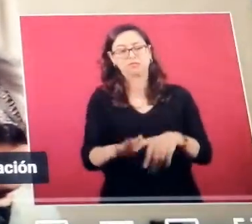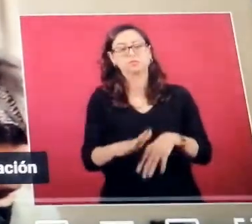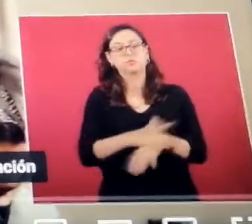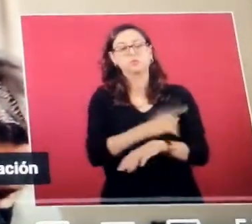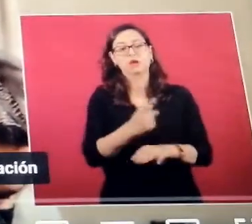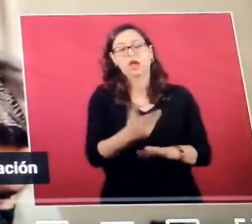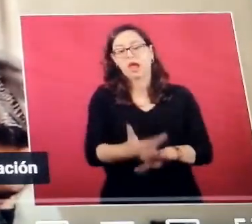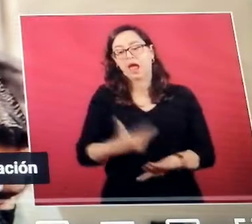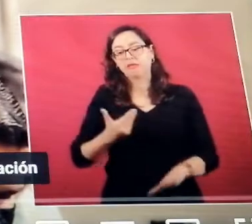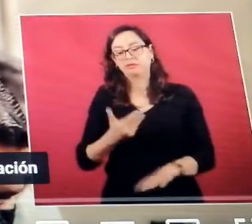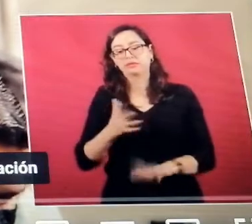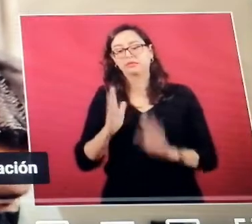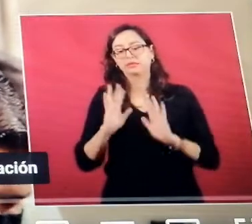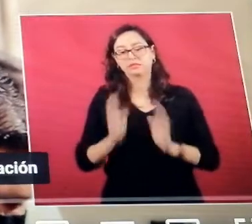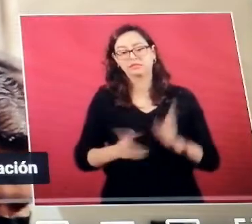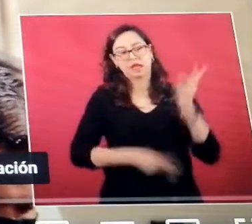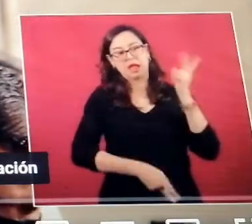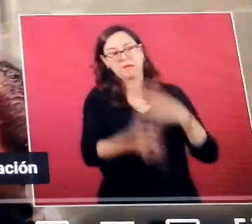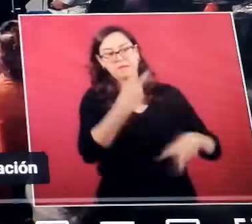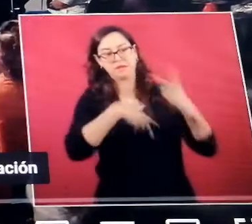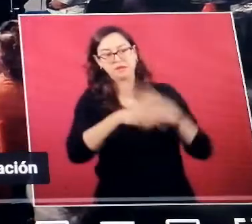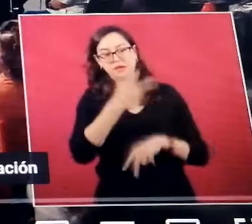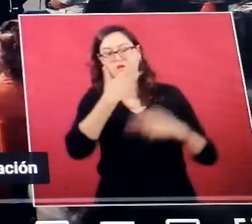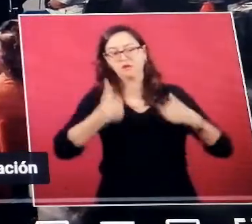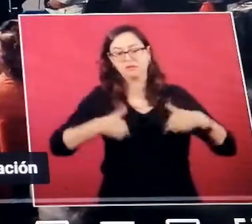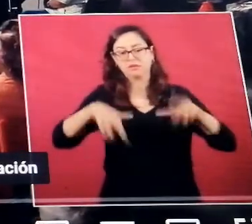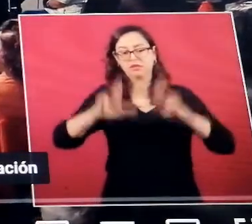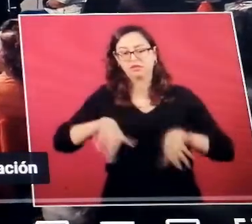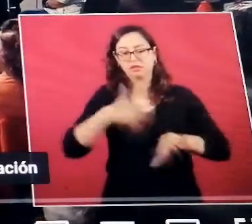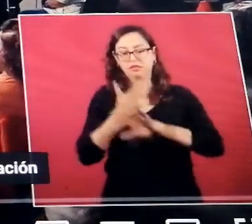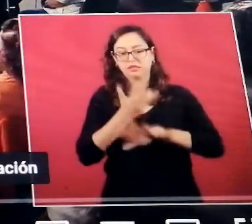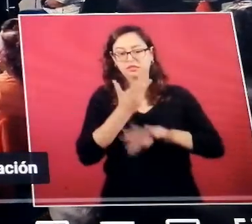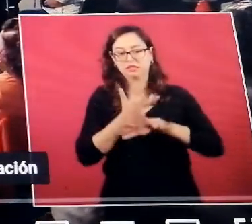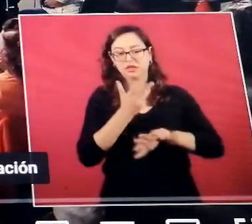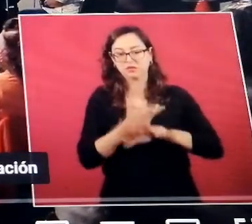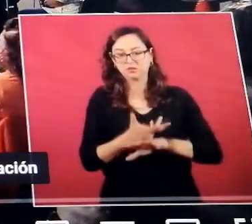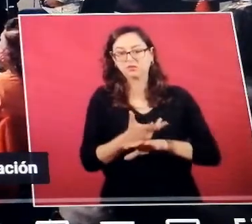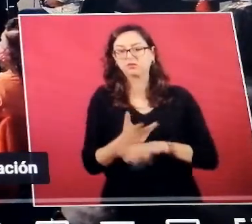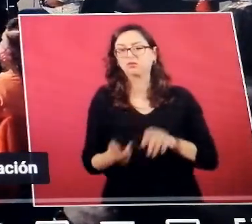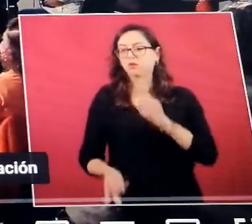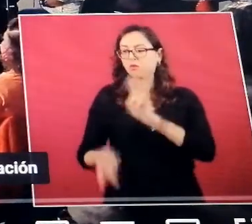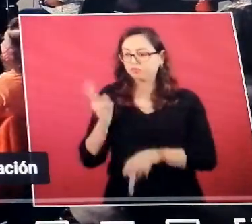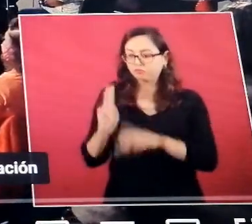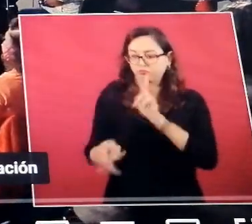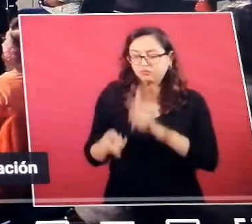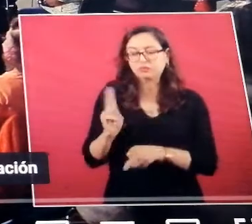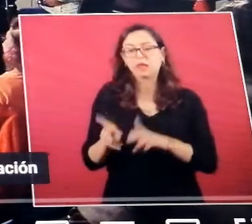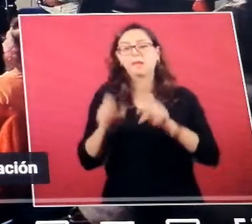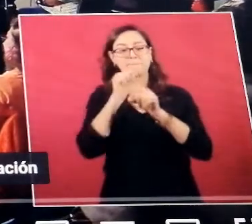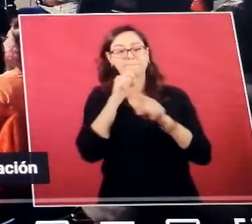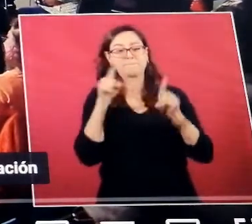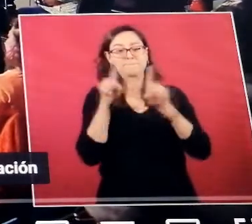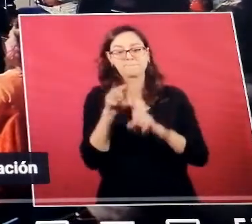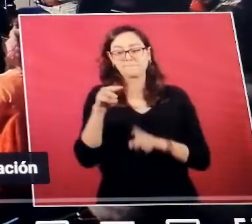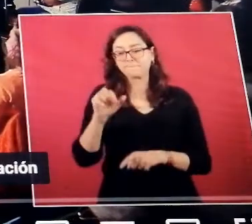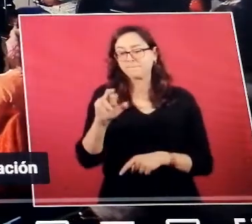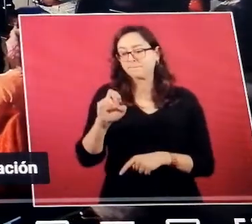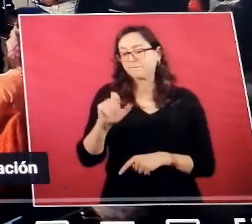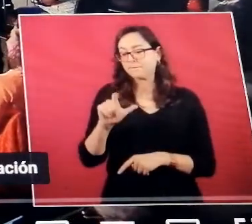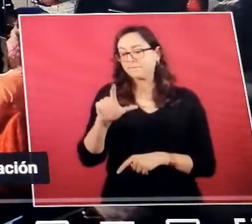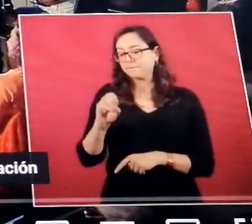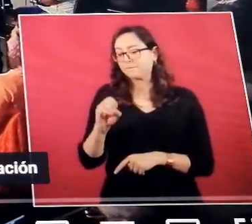Unidos en torno al tema de las consultas. Ayer también, bueno, en estos días también el canciller Marcelo Ebrard había mencionado que si no se habló del tema es